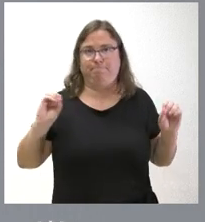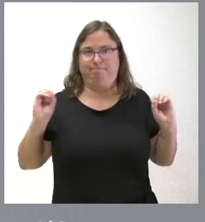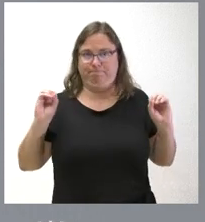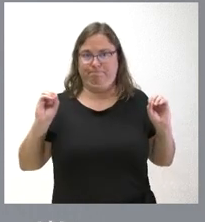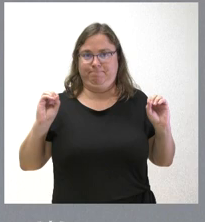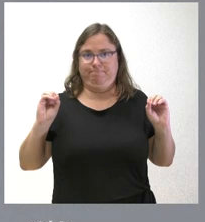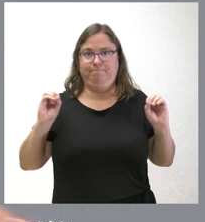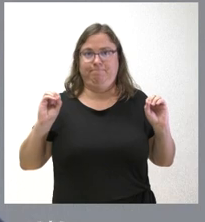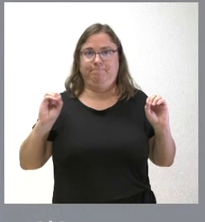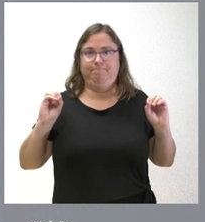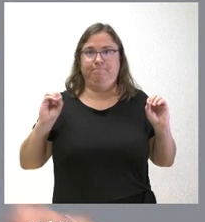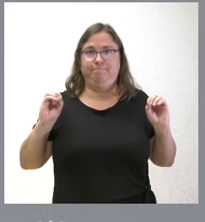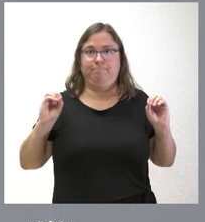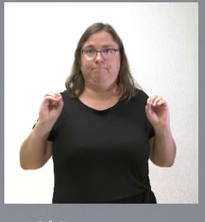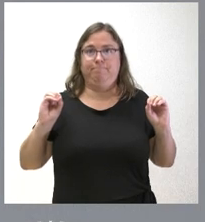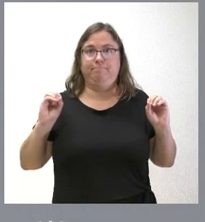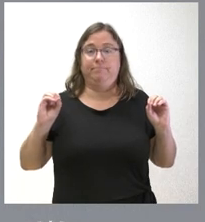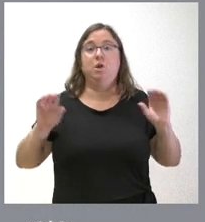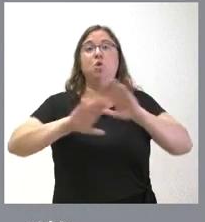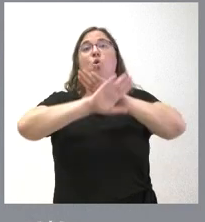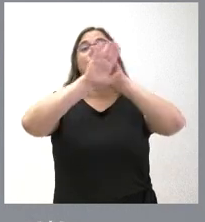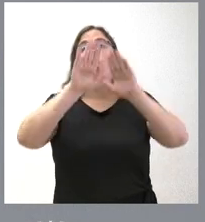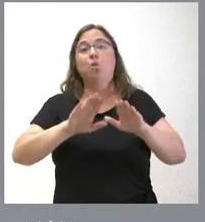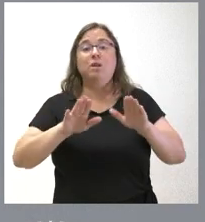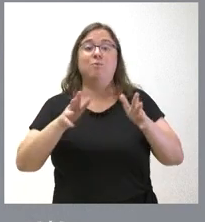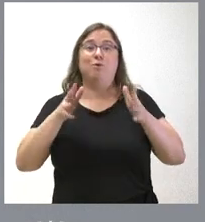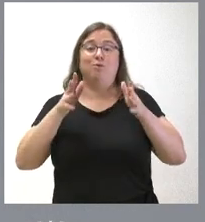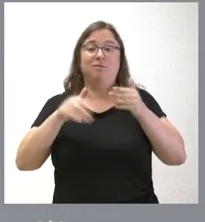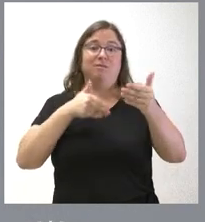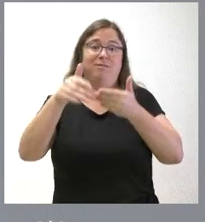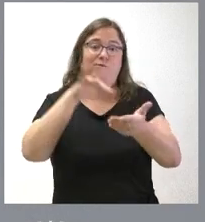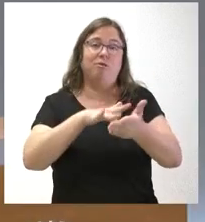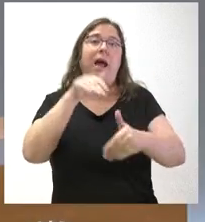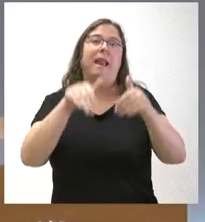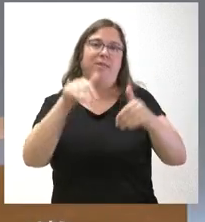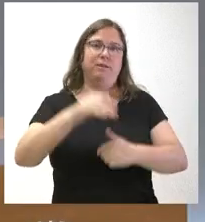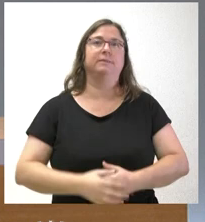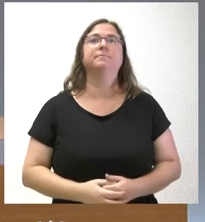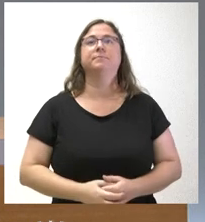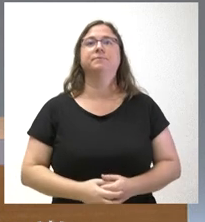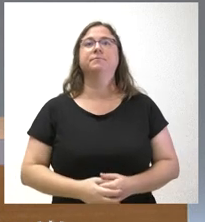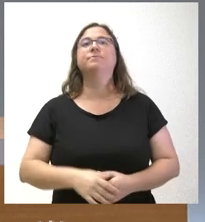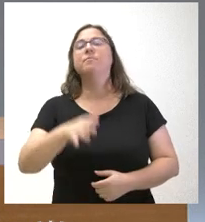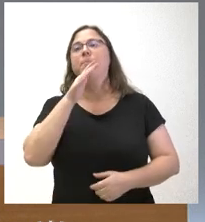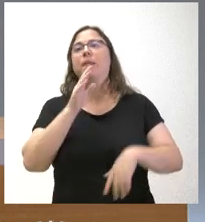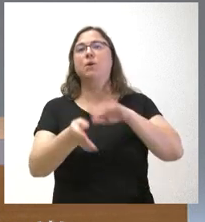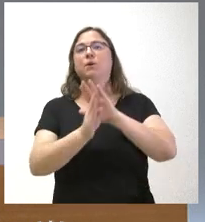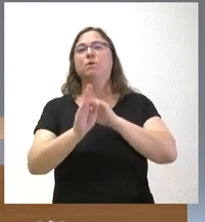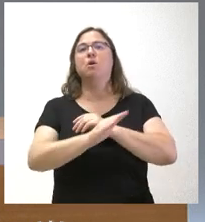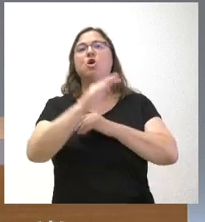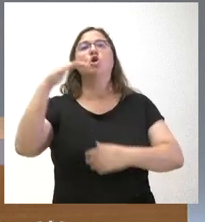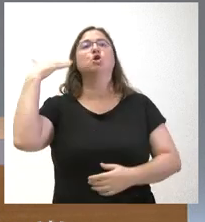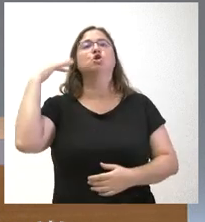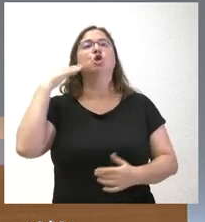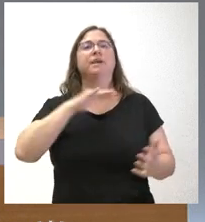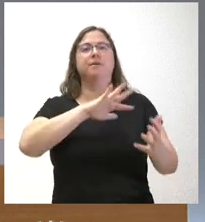en el último consejo de gobierno antes de las elecciones continuamos ahora con Soria noticias